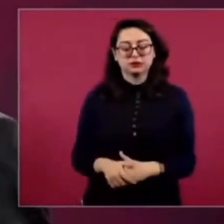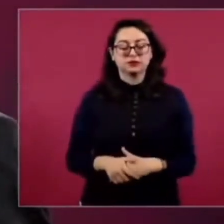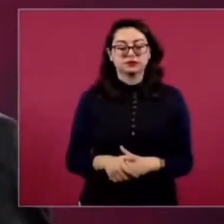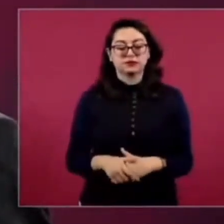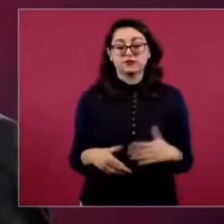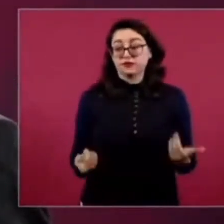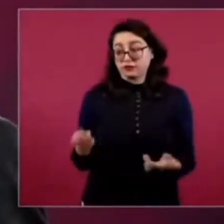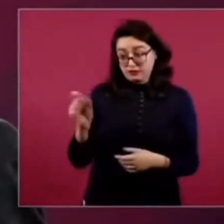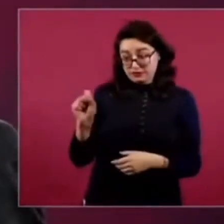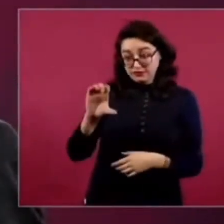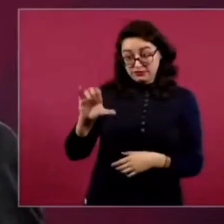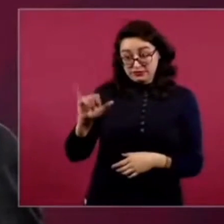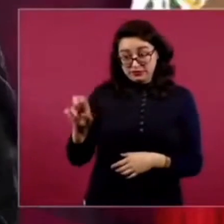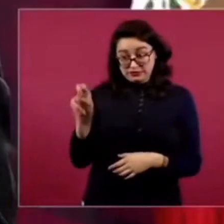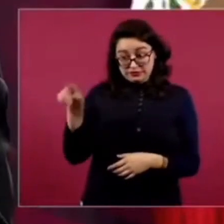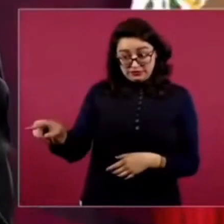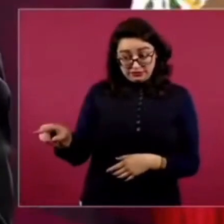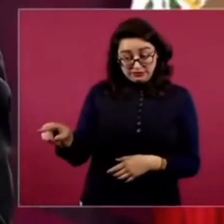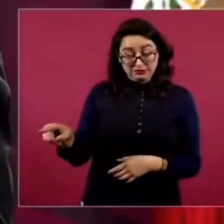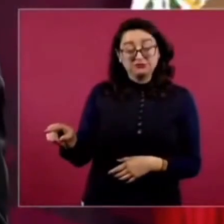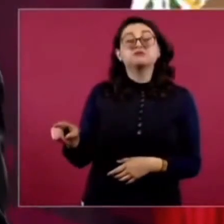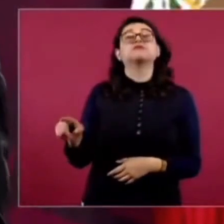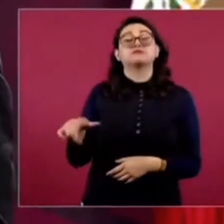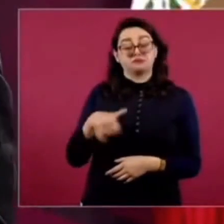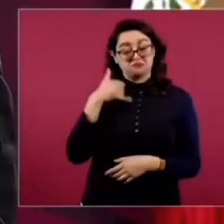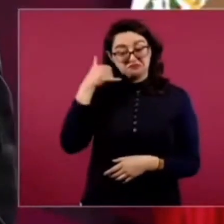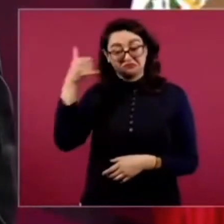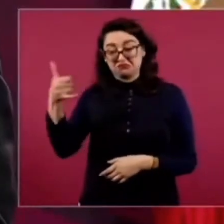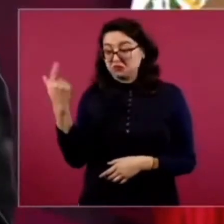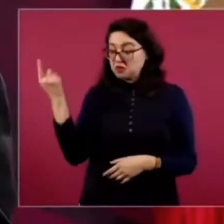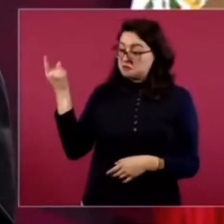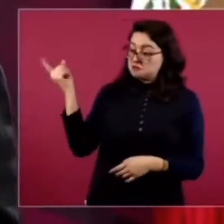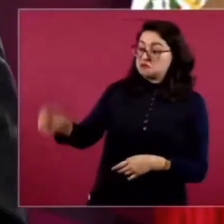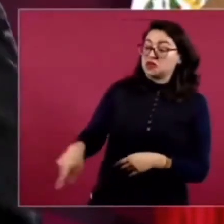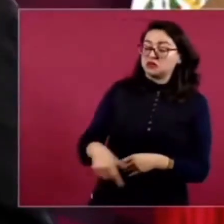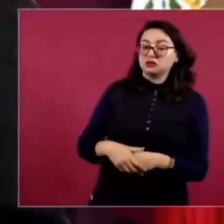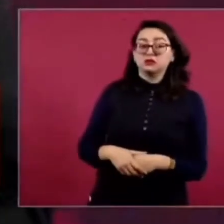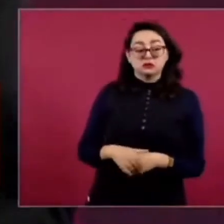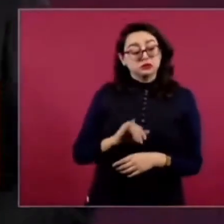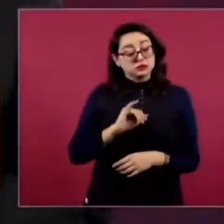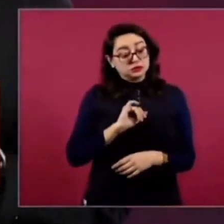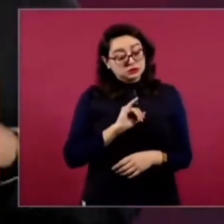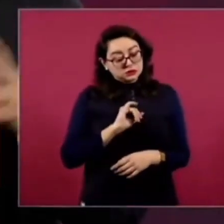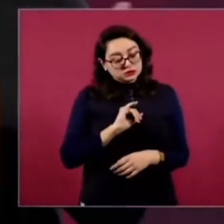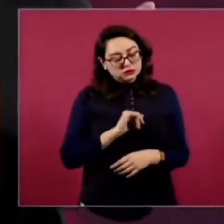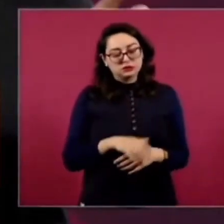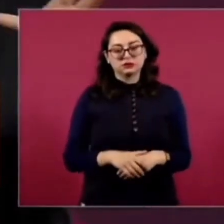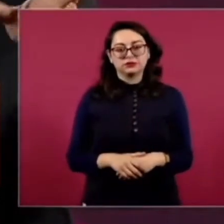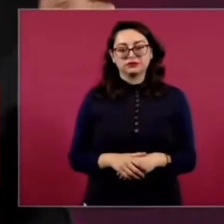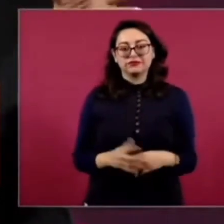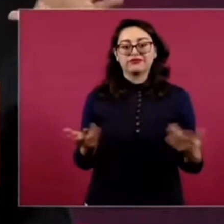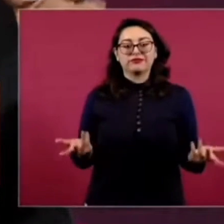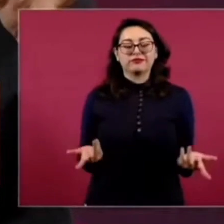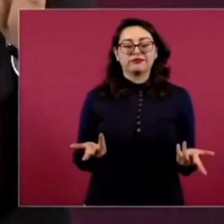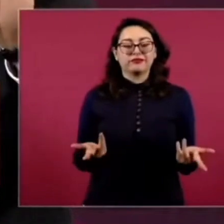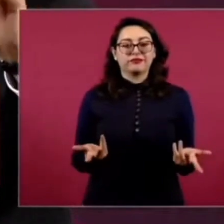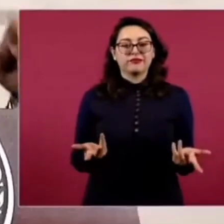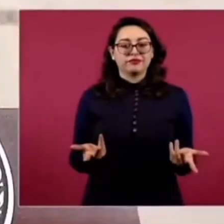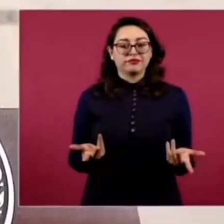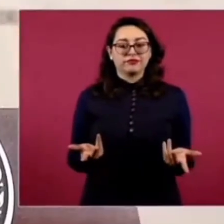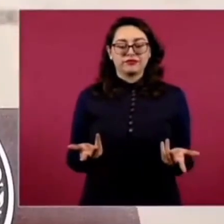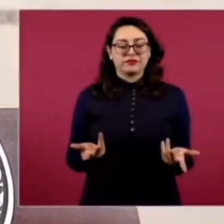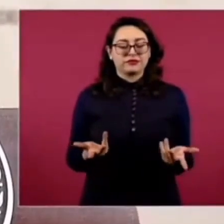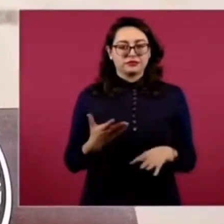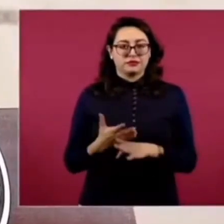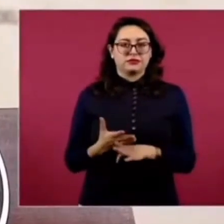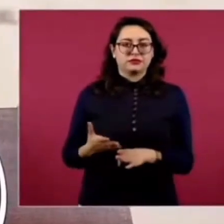la única excepción en la historia fue el periodo de la República Restaurada, 10